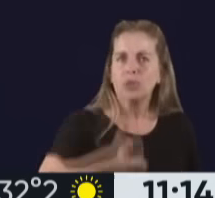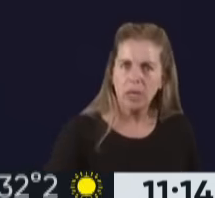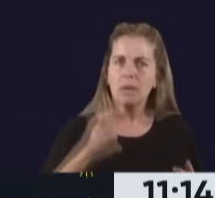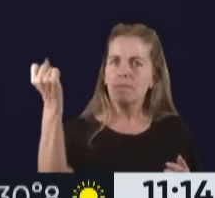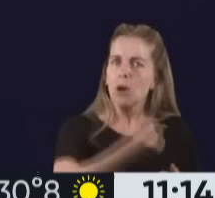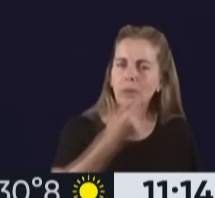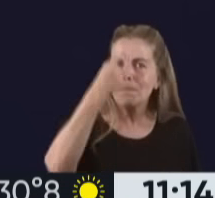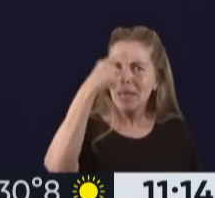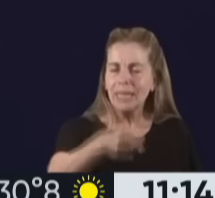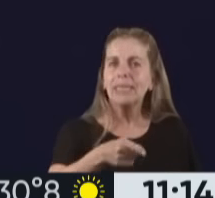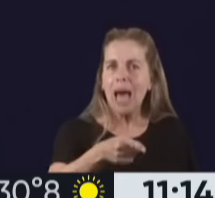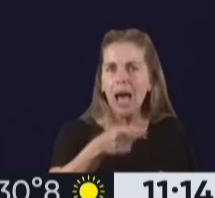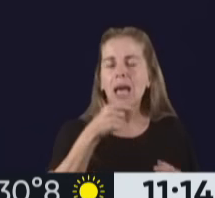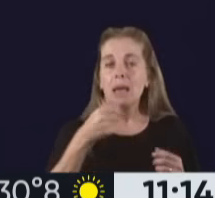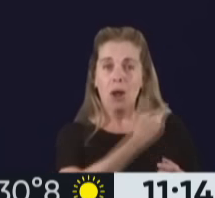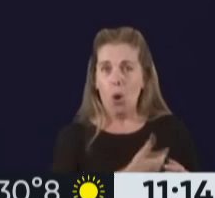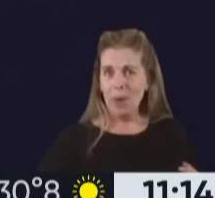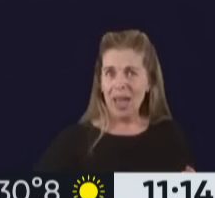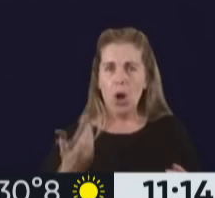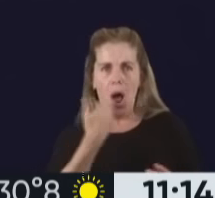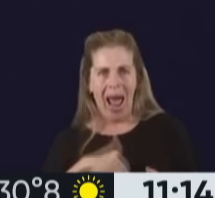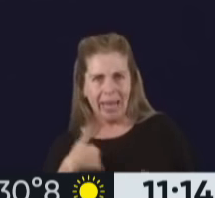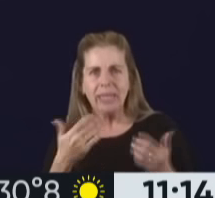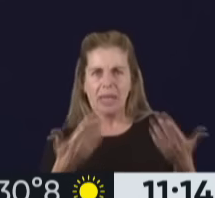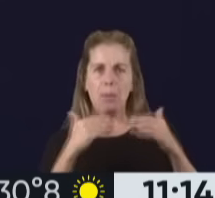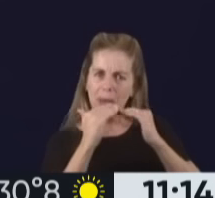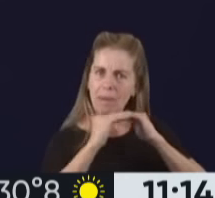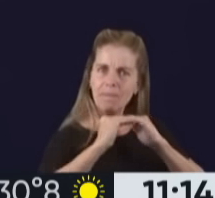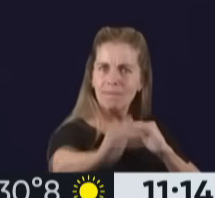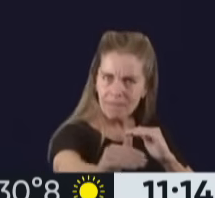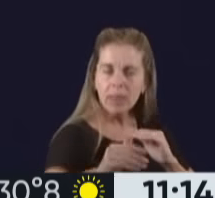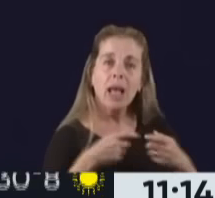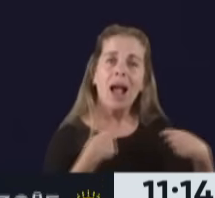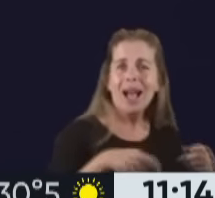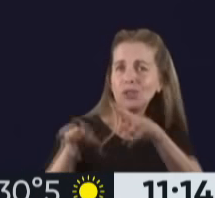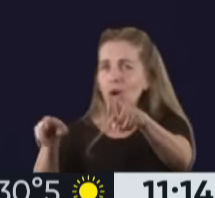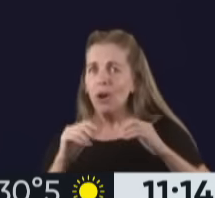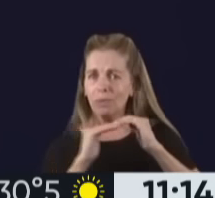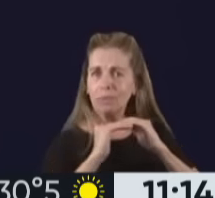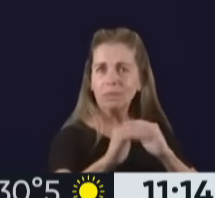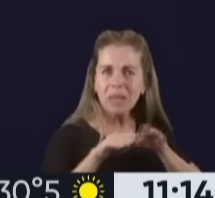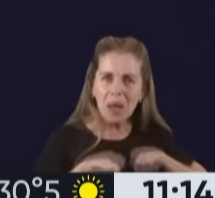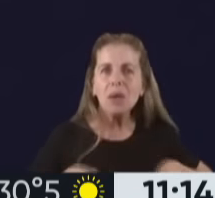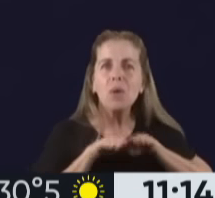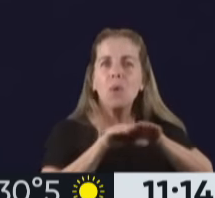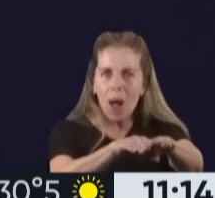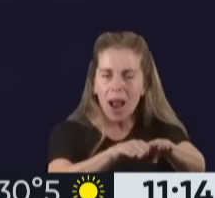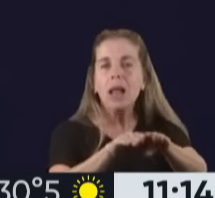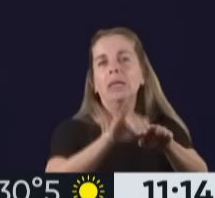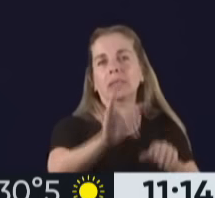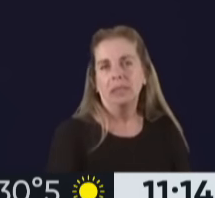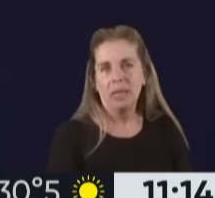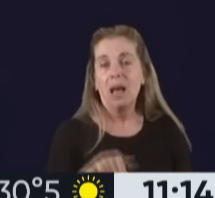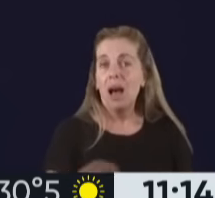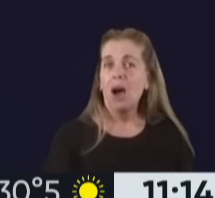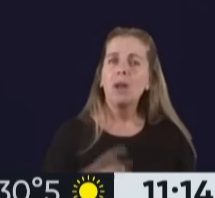prosperidad sin estabilidad y que no hay estabilidad sin orden fiscal. Los argentinos más que nunca necesitan que la